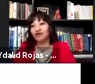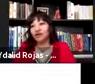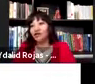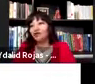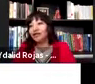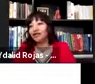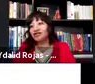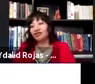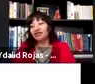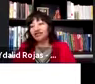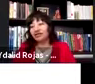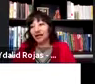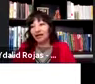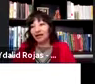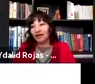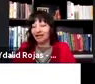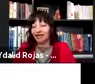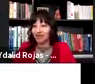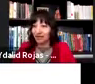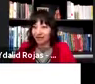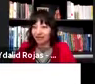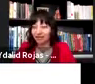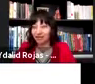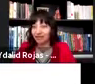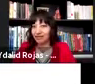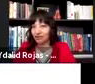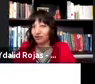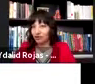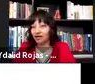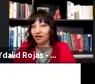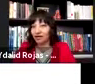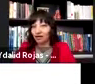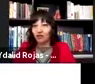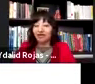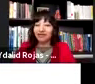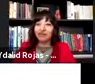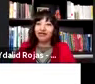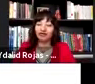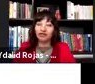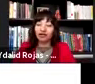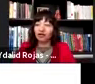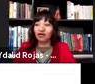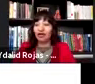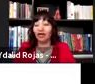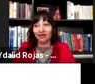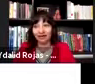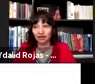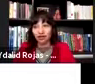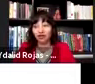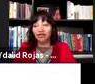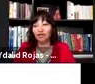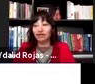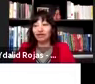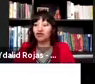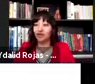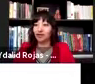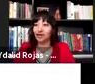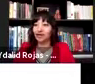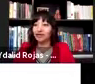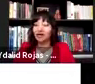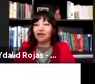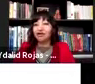el contenido de 10 bolsas de sal en dichas canastas, situación que generó bastante desconcierto e indignación de parte de